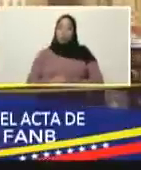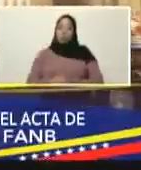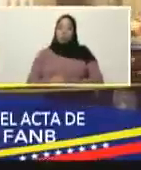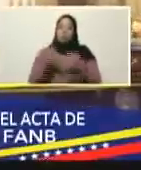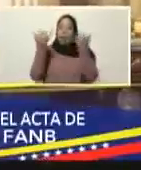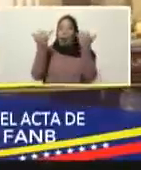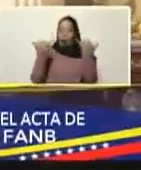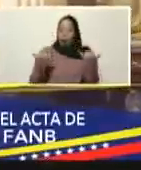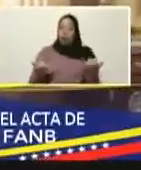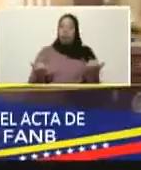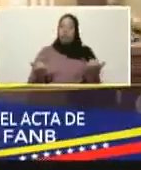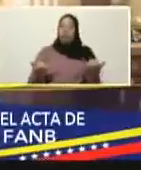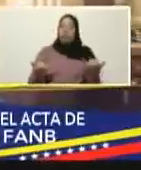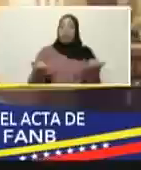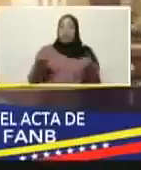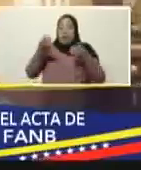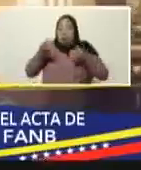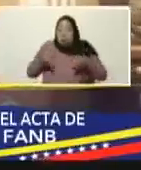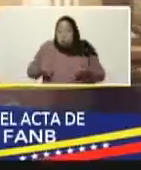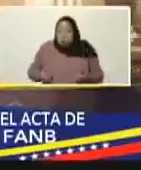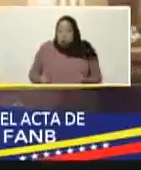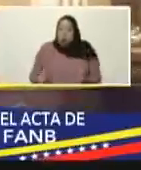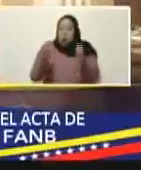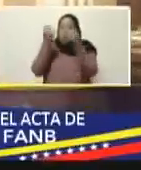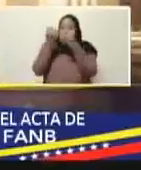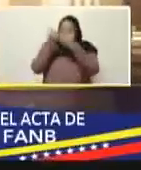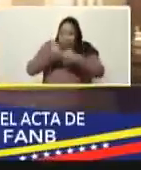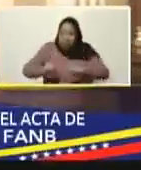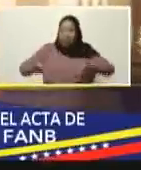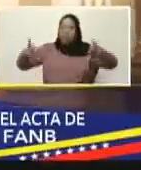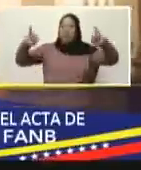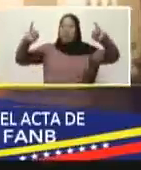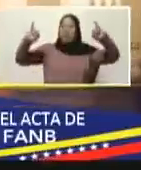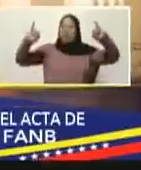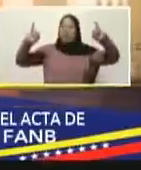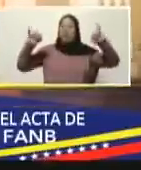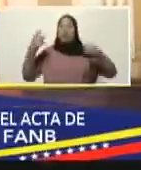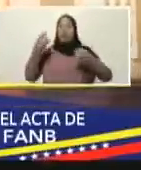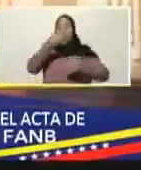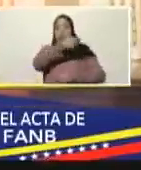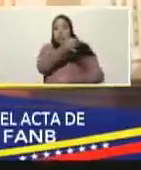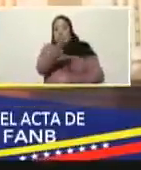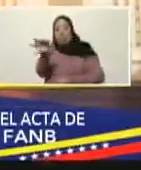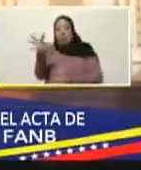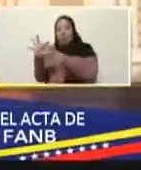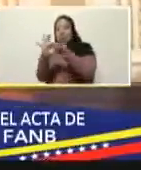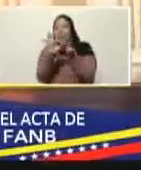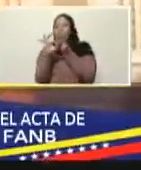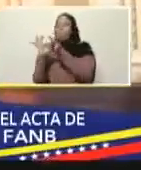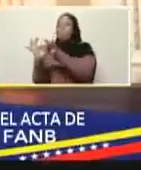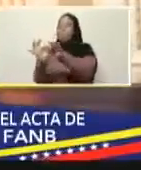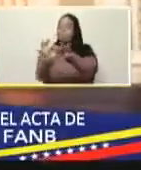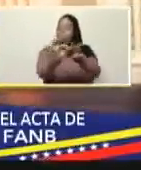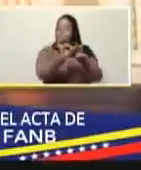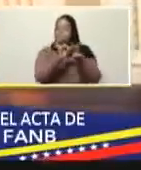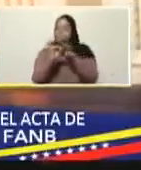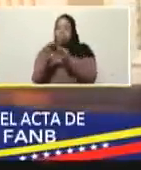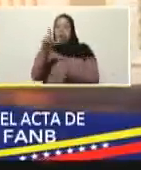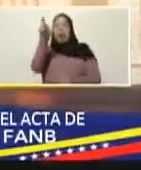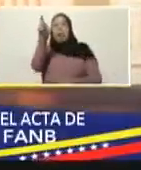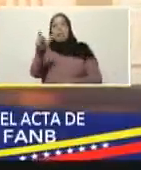estamos aquí, los hijos de la independencia, en perfecta unión cívico-militar,